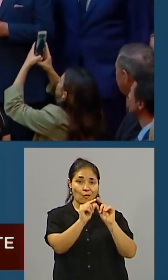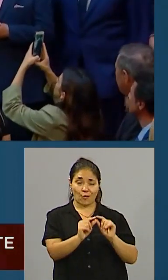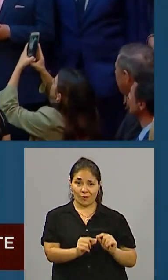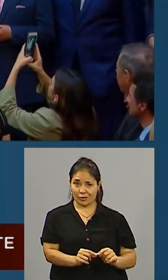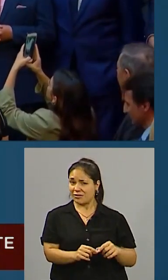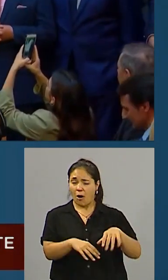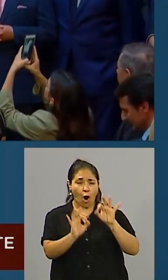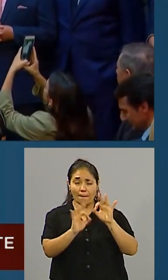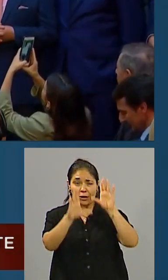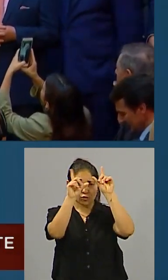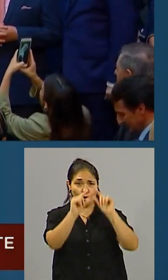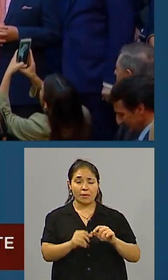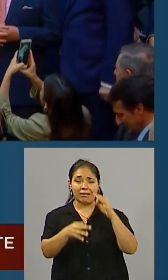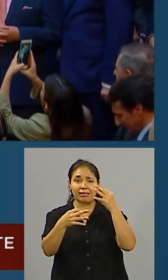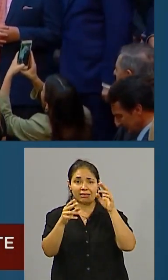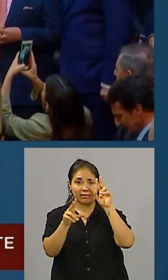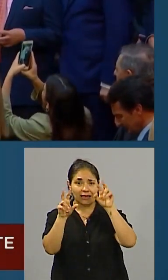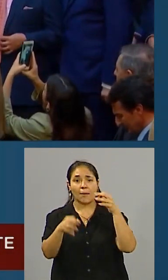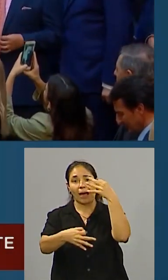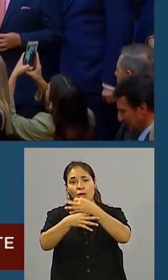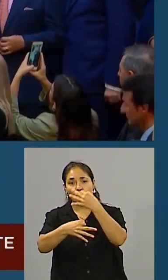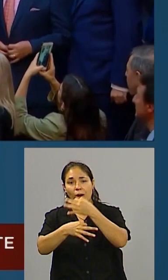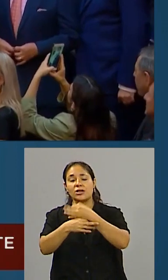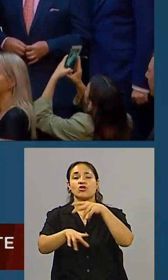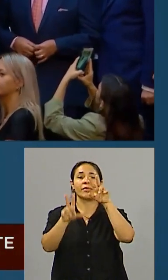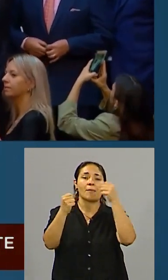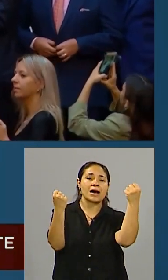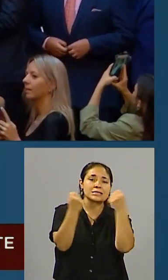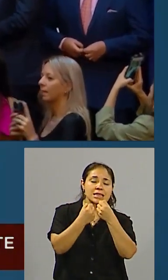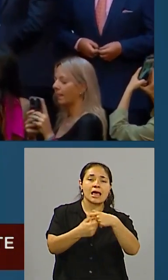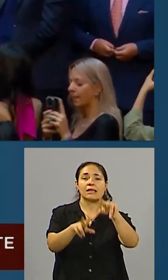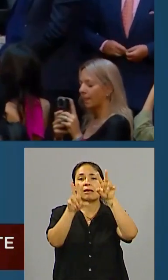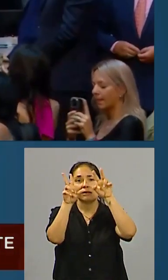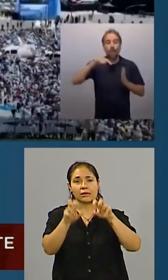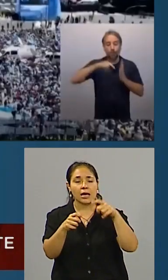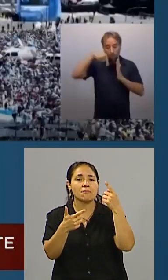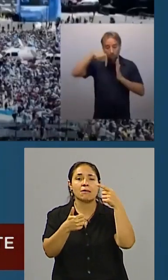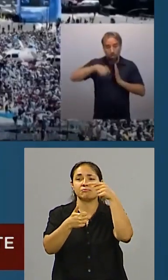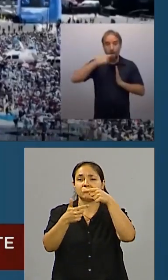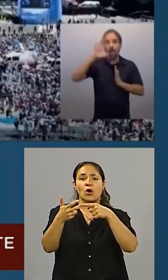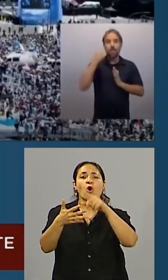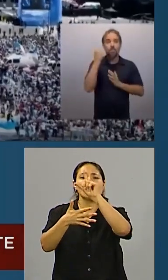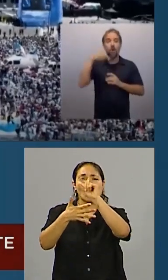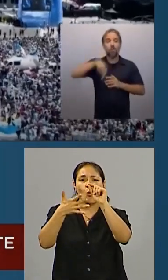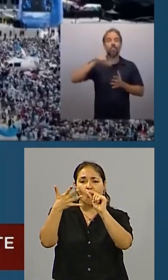todas las cifras que dio de educación, de accidentología. Somos uno de los